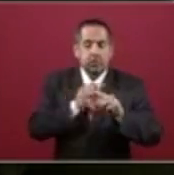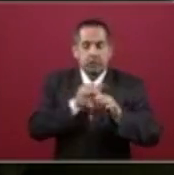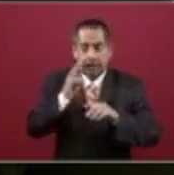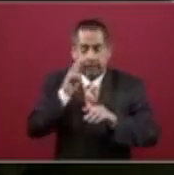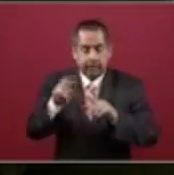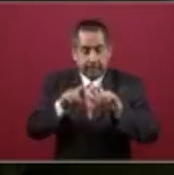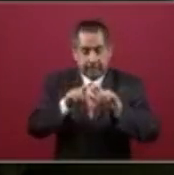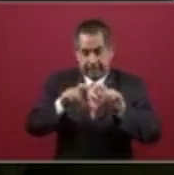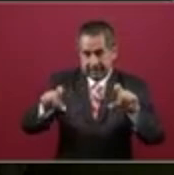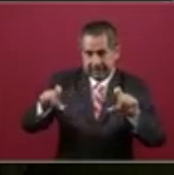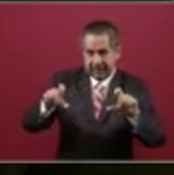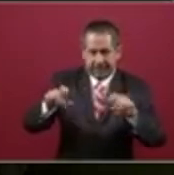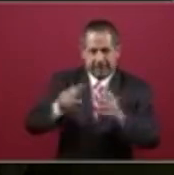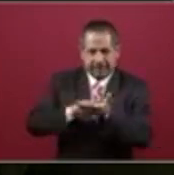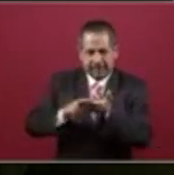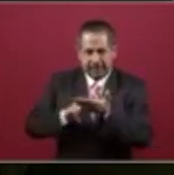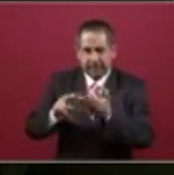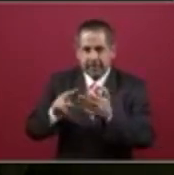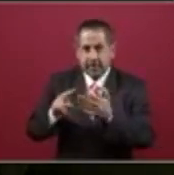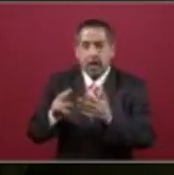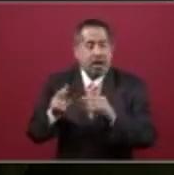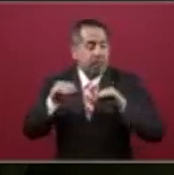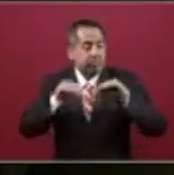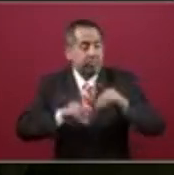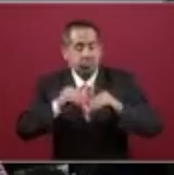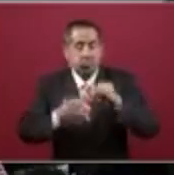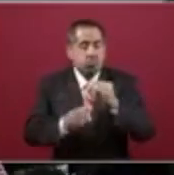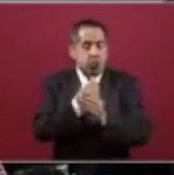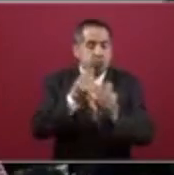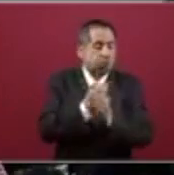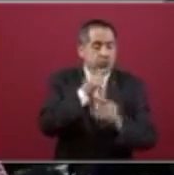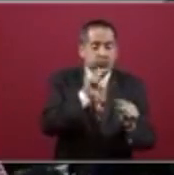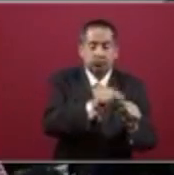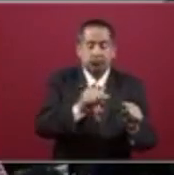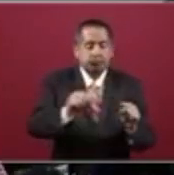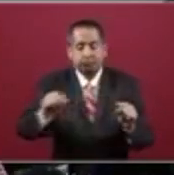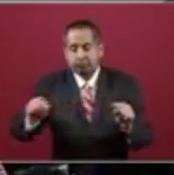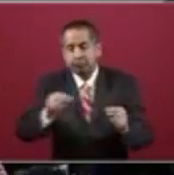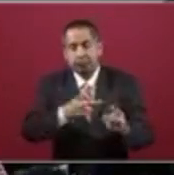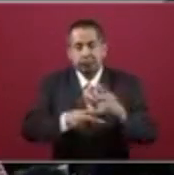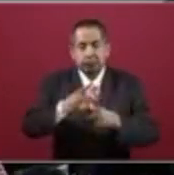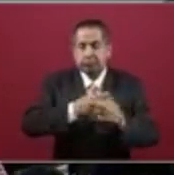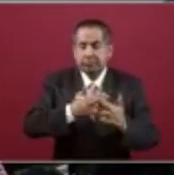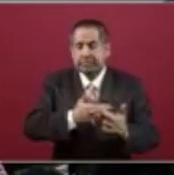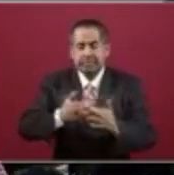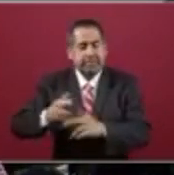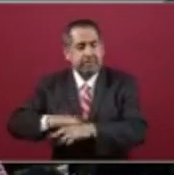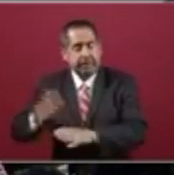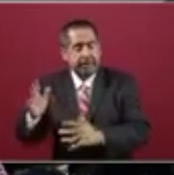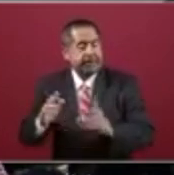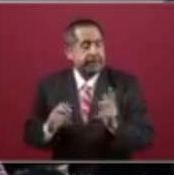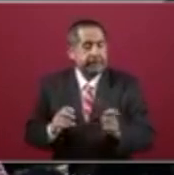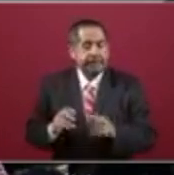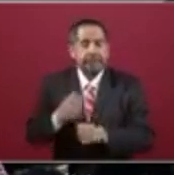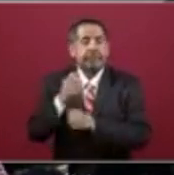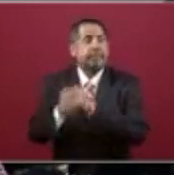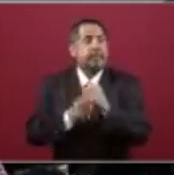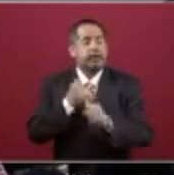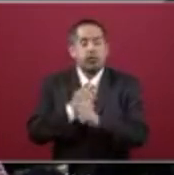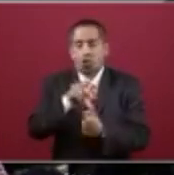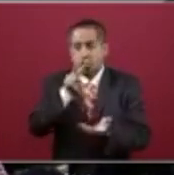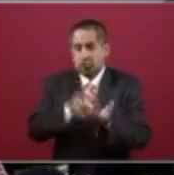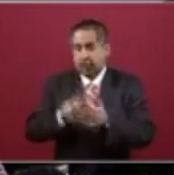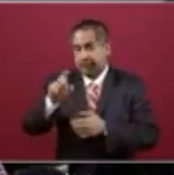producción incremental y estos son los desarrollos de los campos nuevos. De manera que en el año